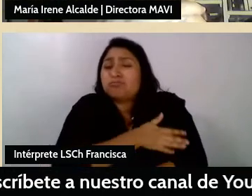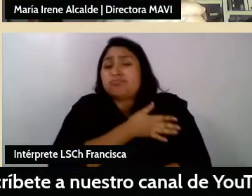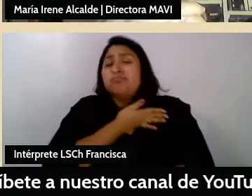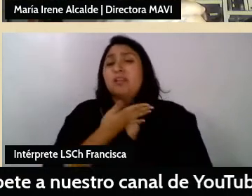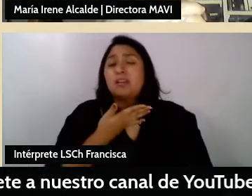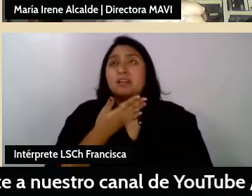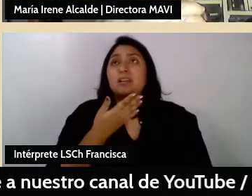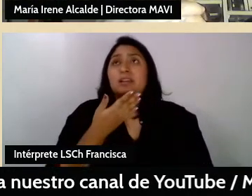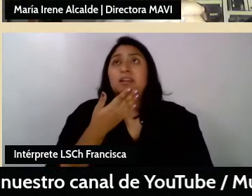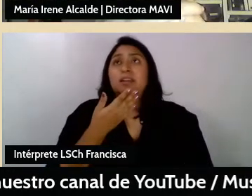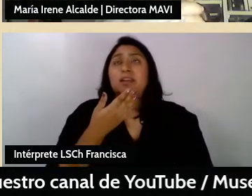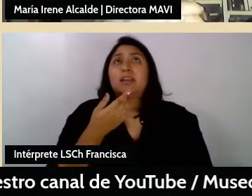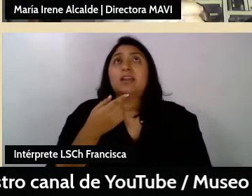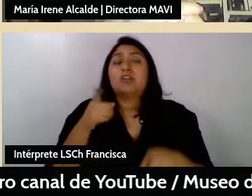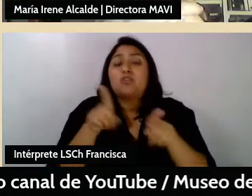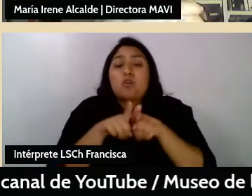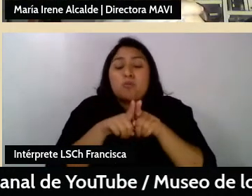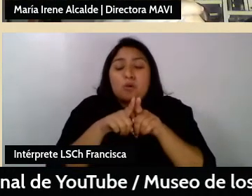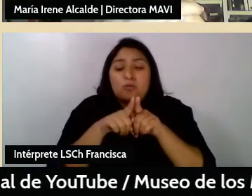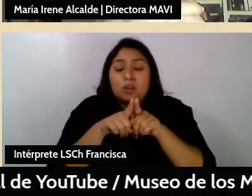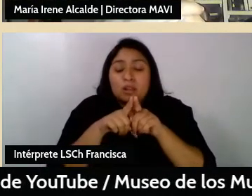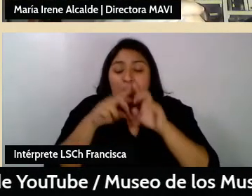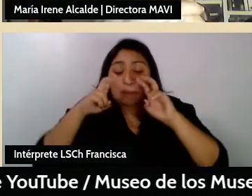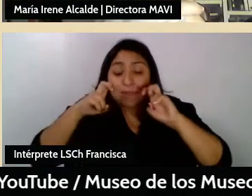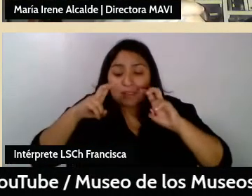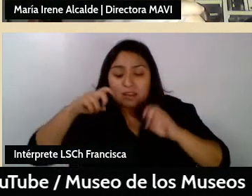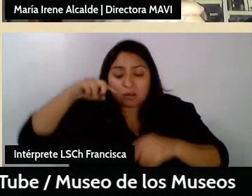hacer una retrospección